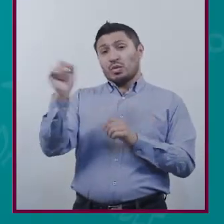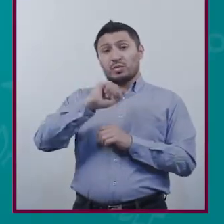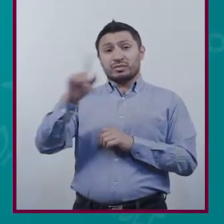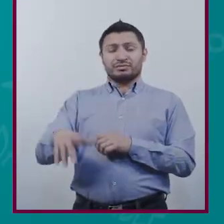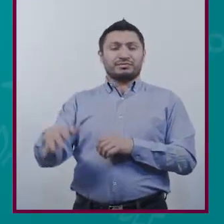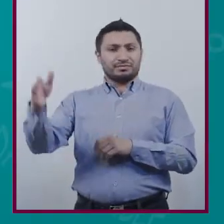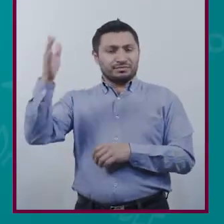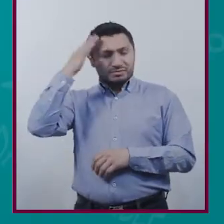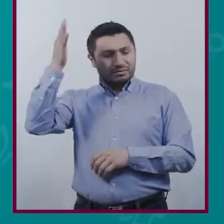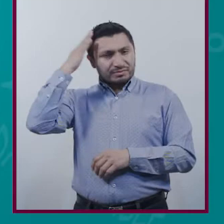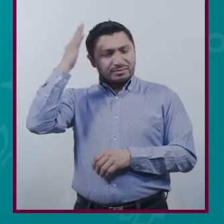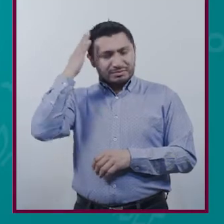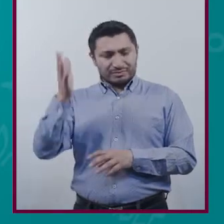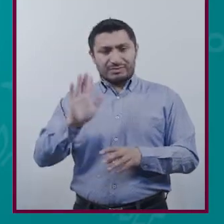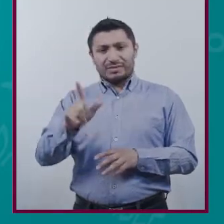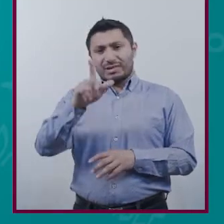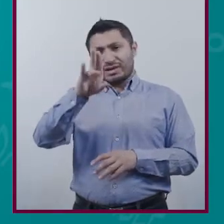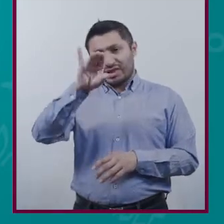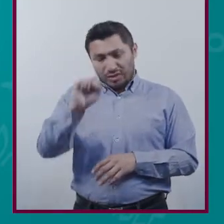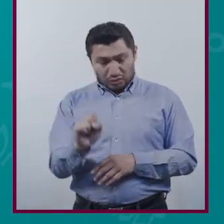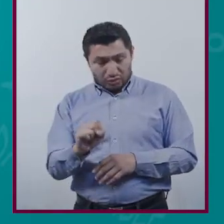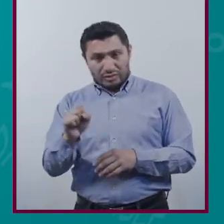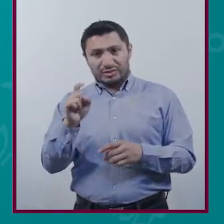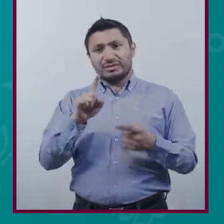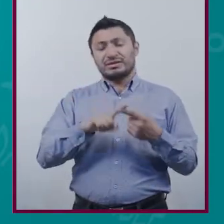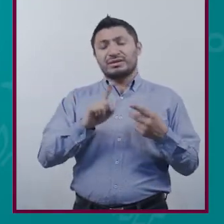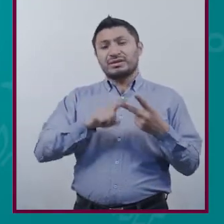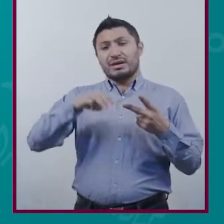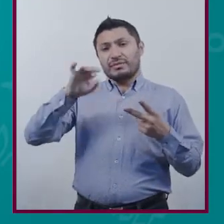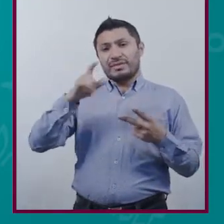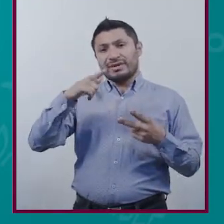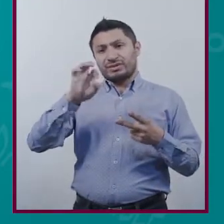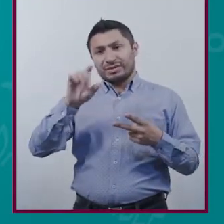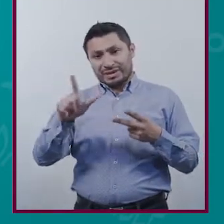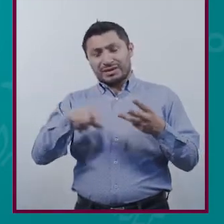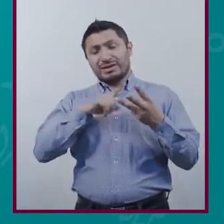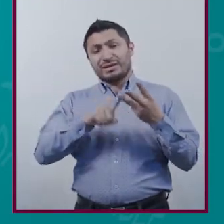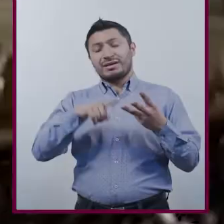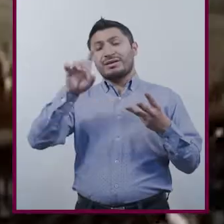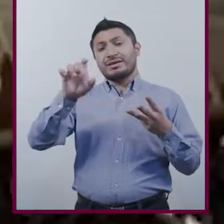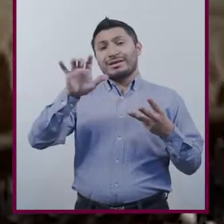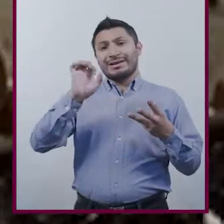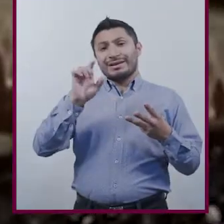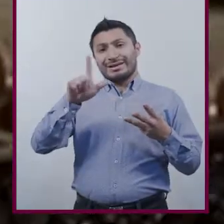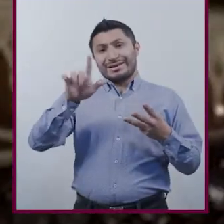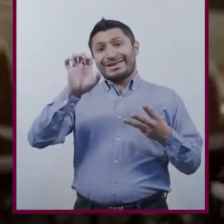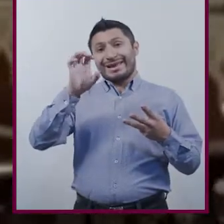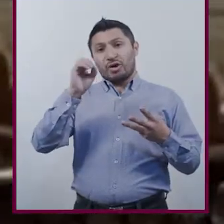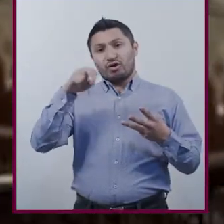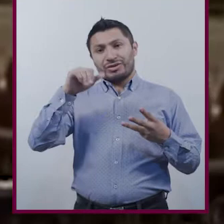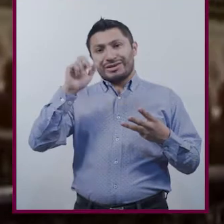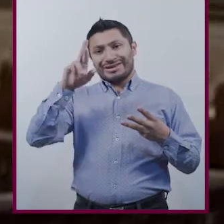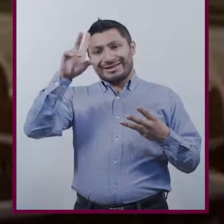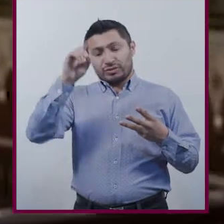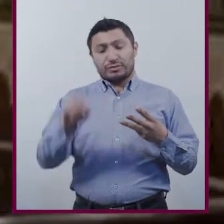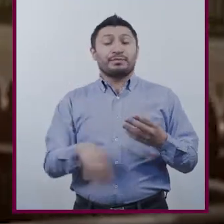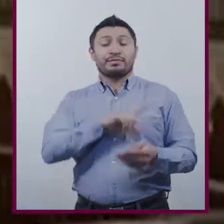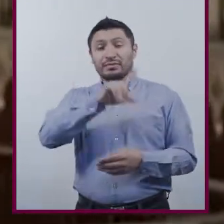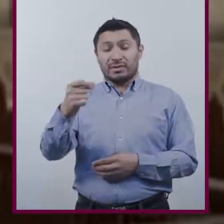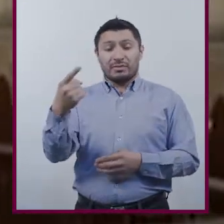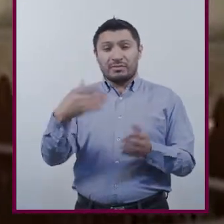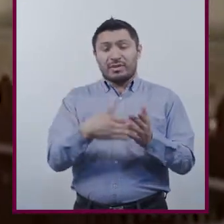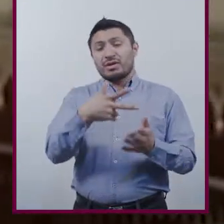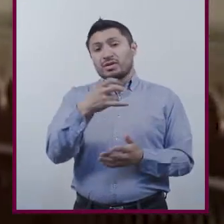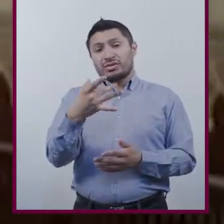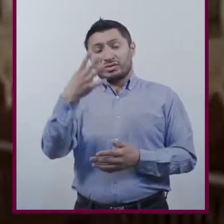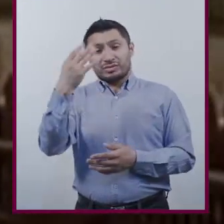sus tropas estuvieron Luis Gonzaga, Miguel Miramón y Leonardo Márquez. En 1859, el